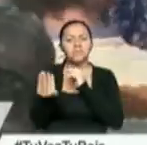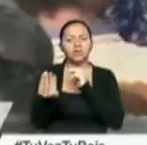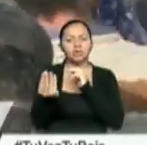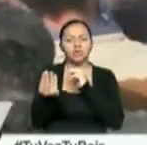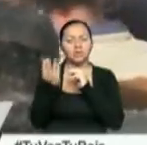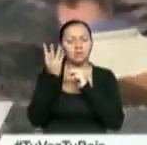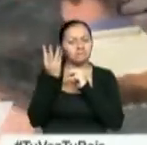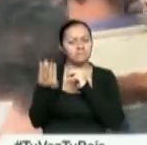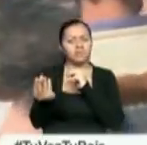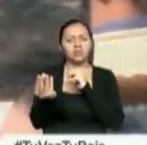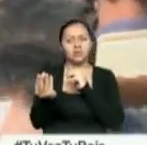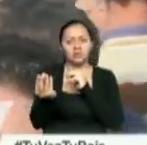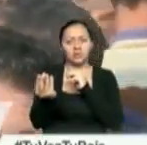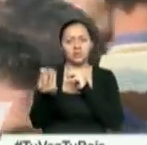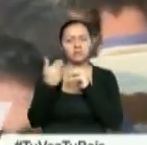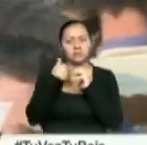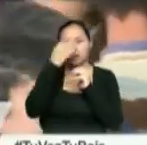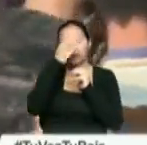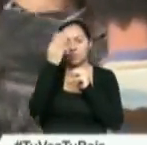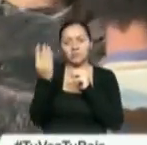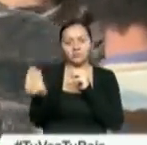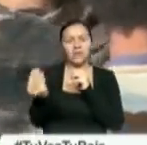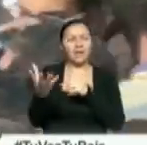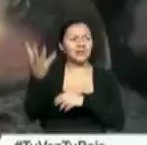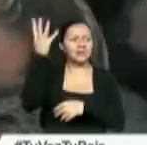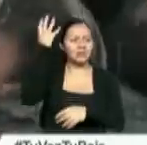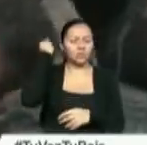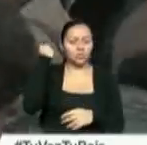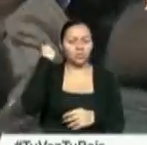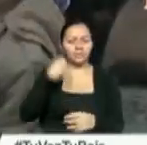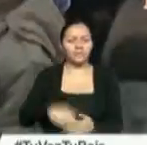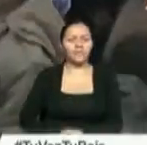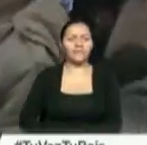numerosa de oriente medio y una de las más antiguas